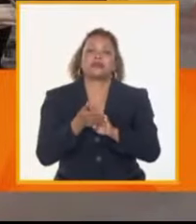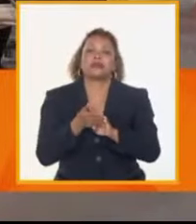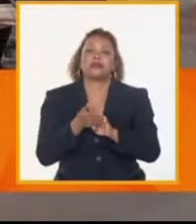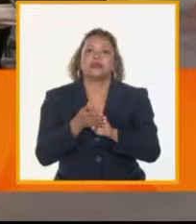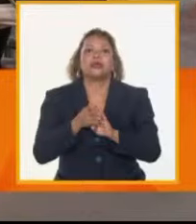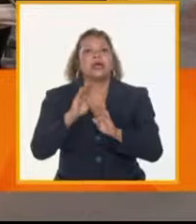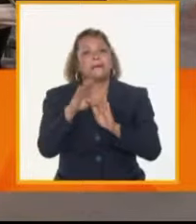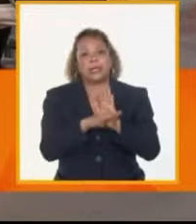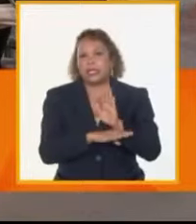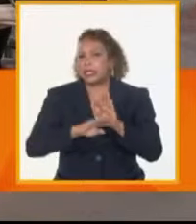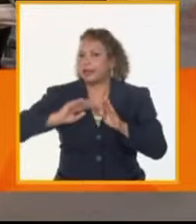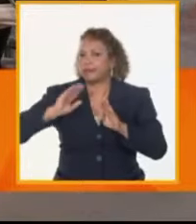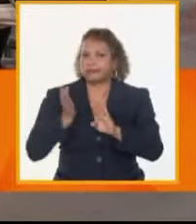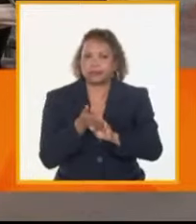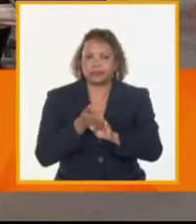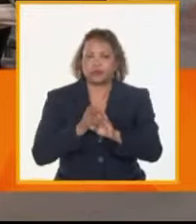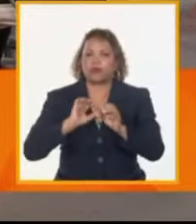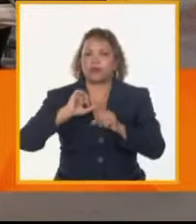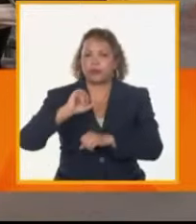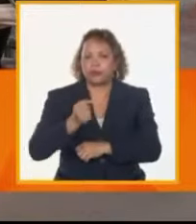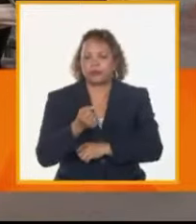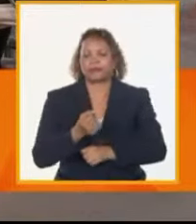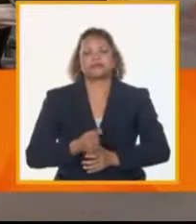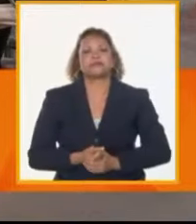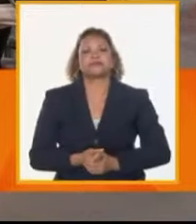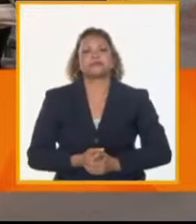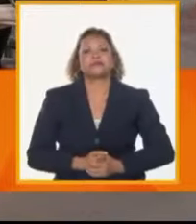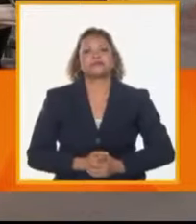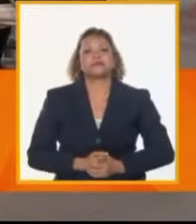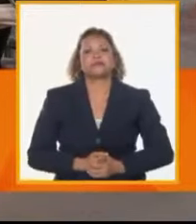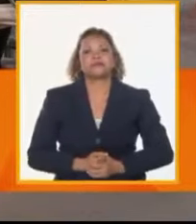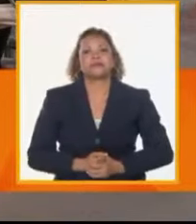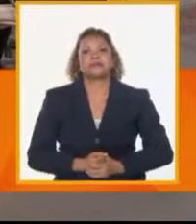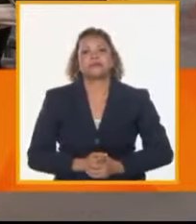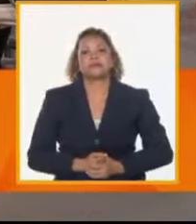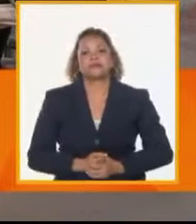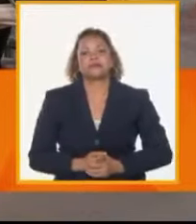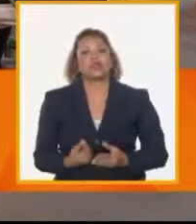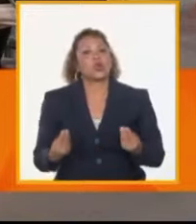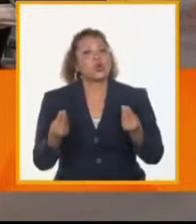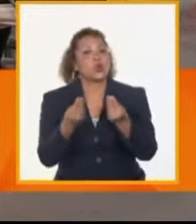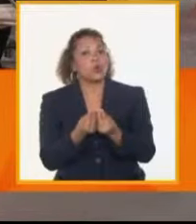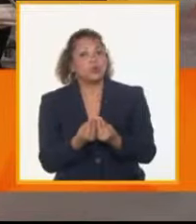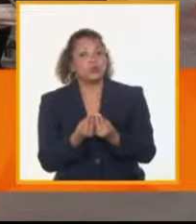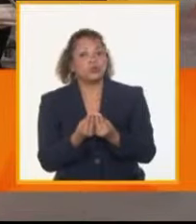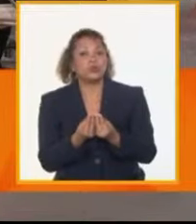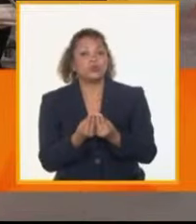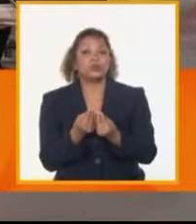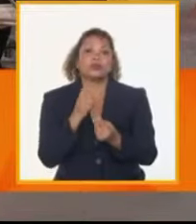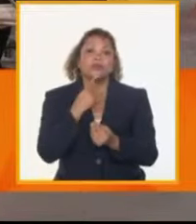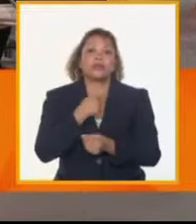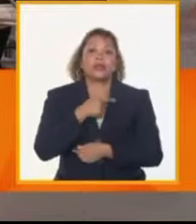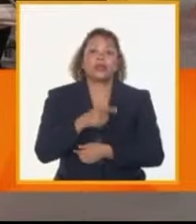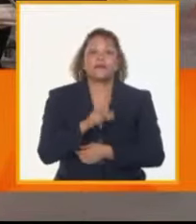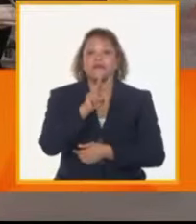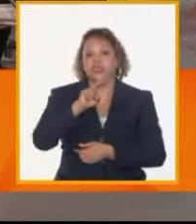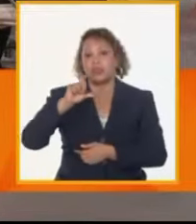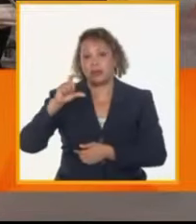aplicaron las medidas con rigor que tienen que ver con esta situación. Aparejado a esto, en el caso de Villa